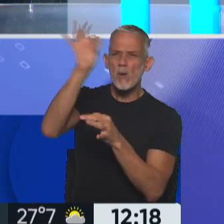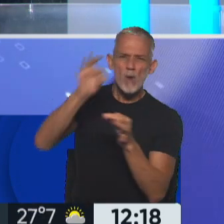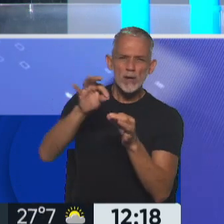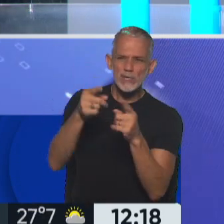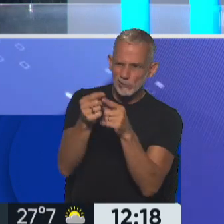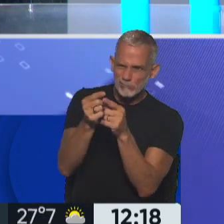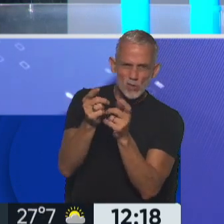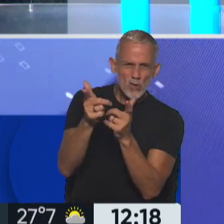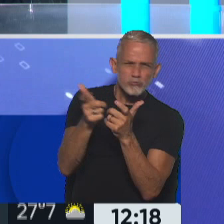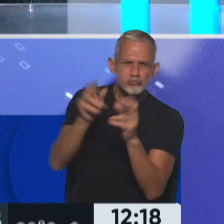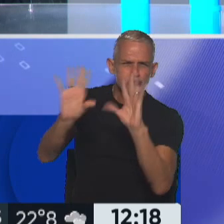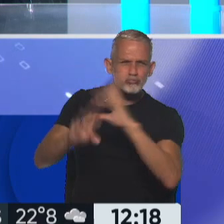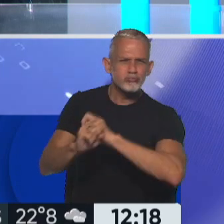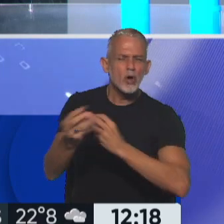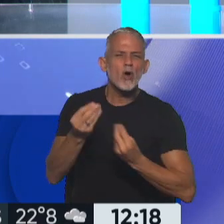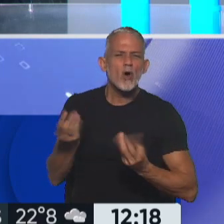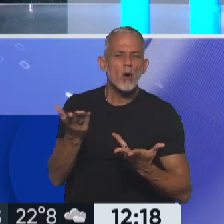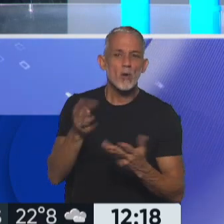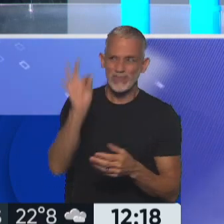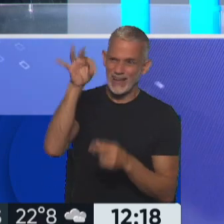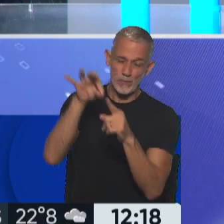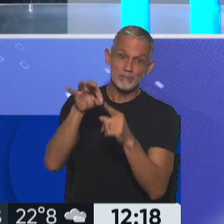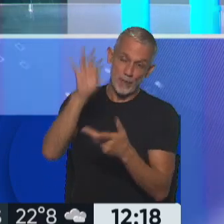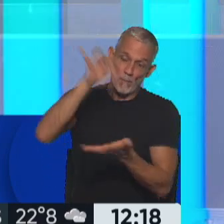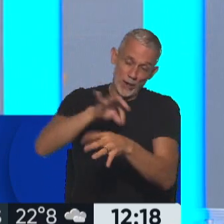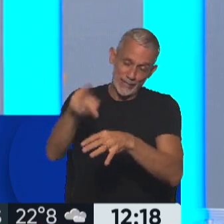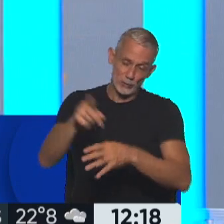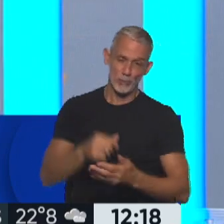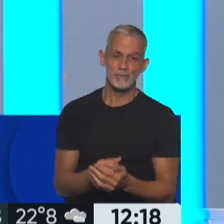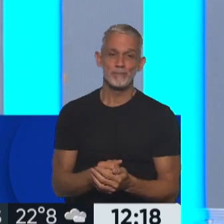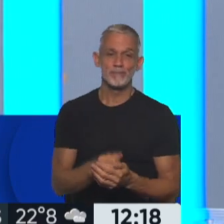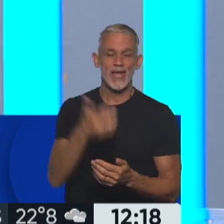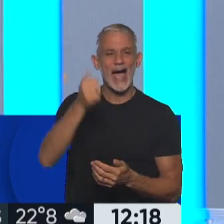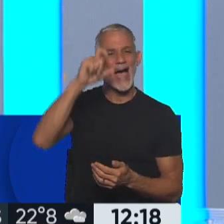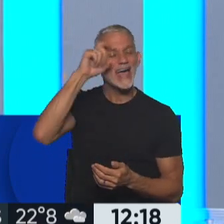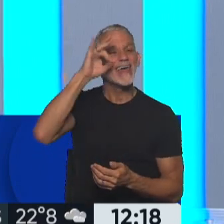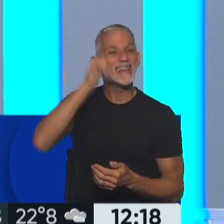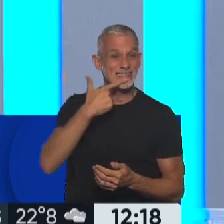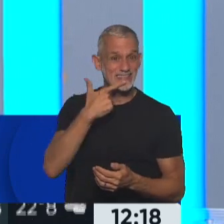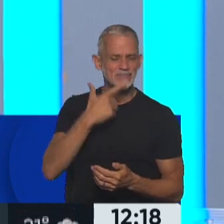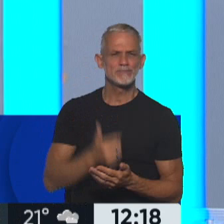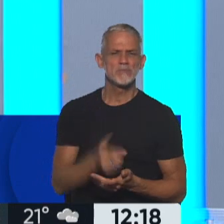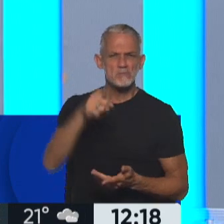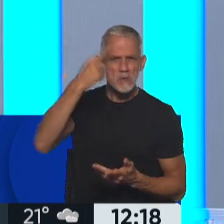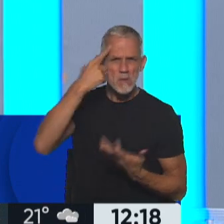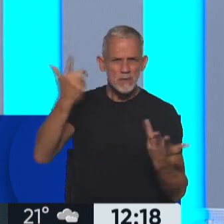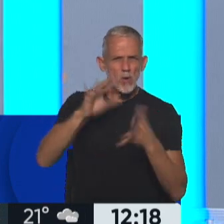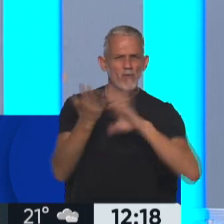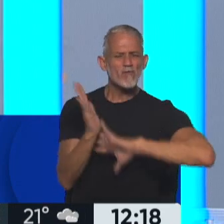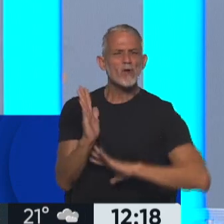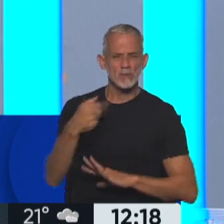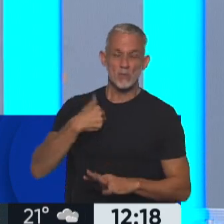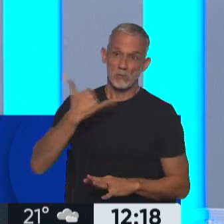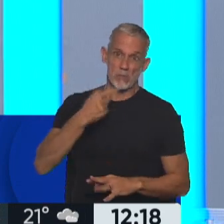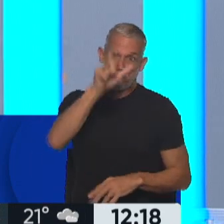vector que transmite el dengue. Ese es el virus, el mosquito, el Aedes aegypti. Ustedes piensen que la dinámica es, yo tengo una